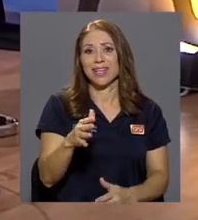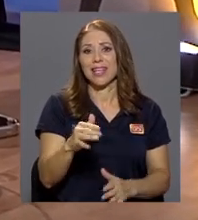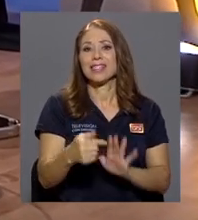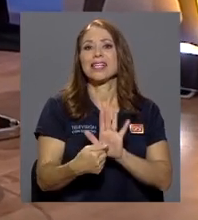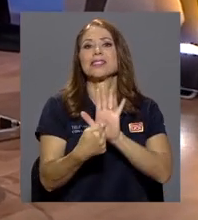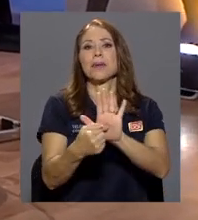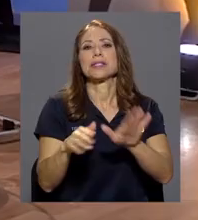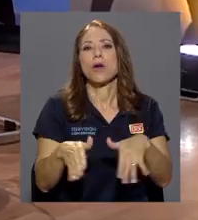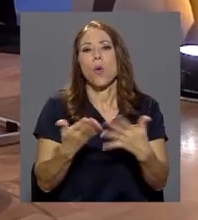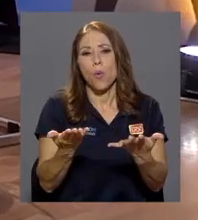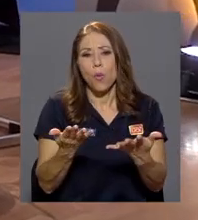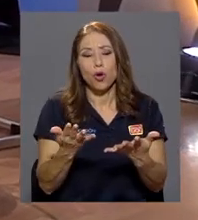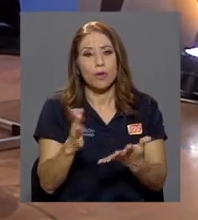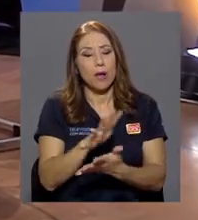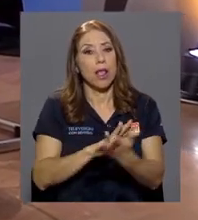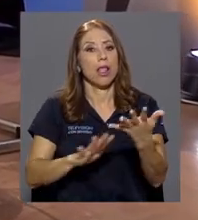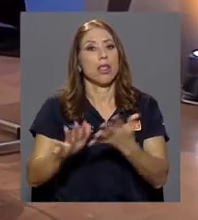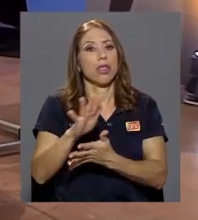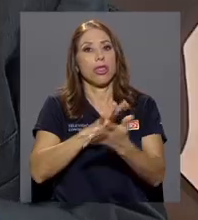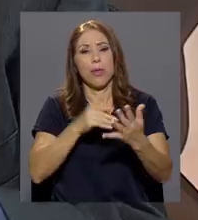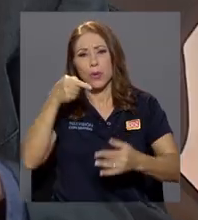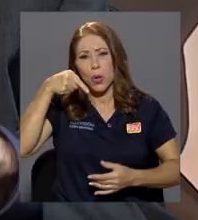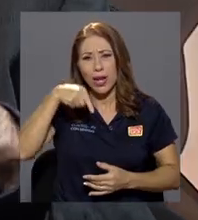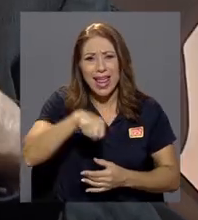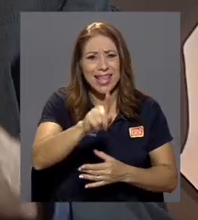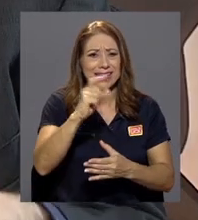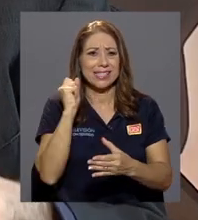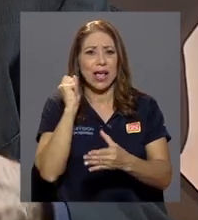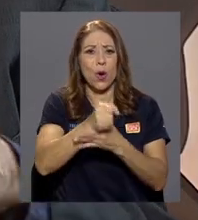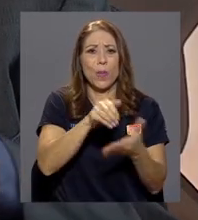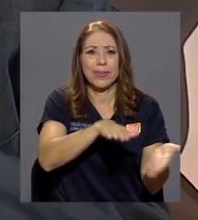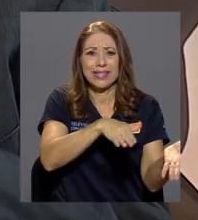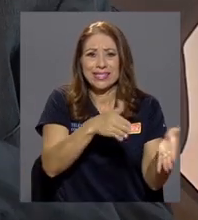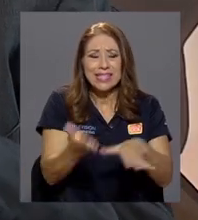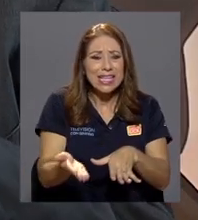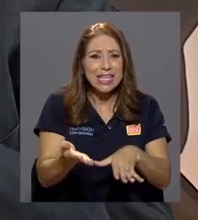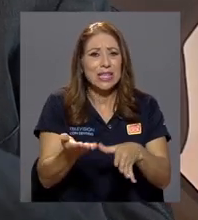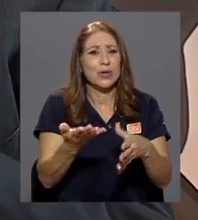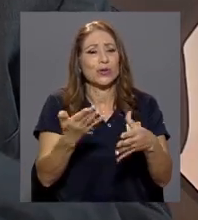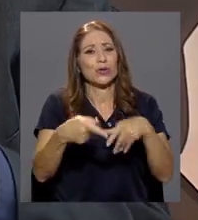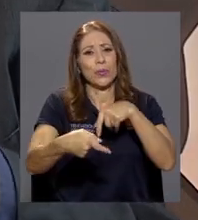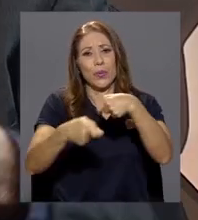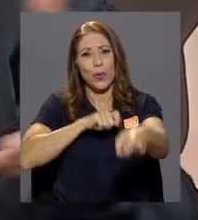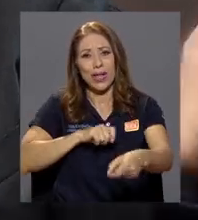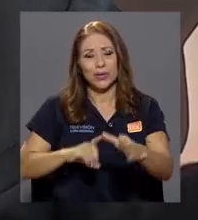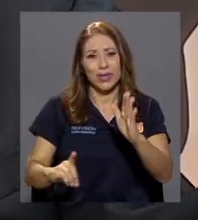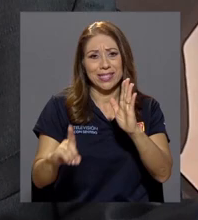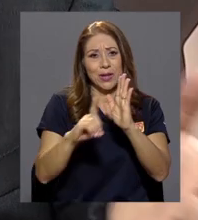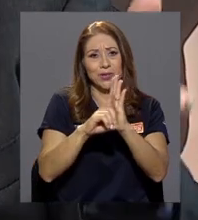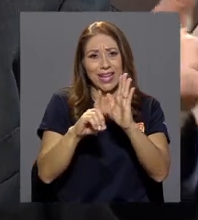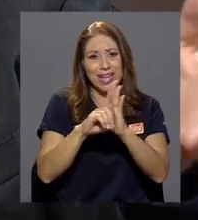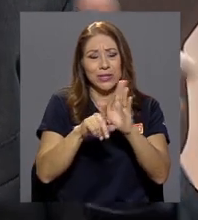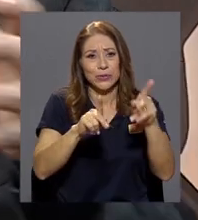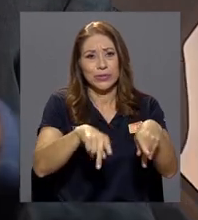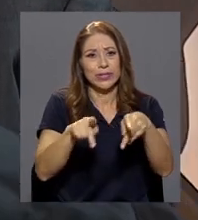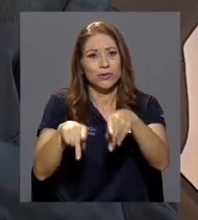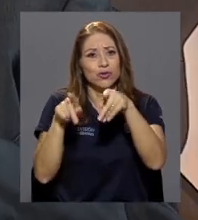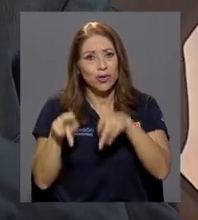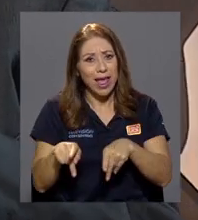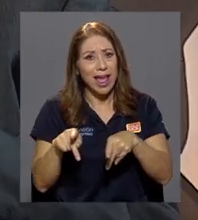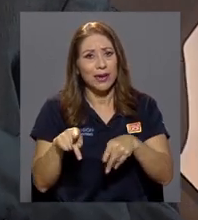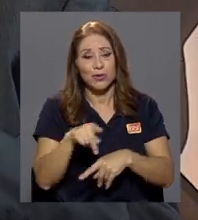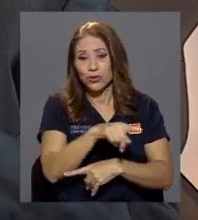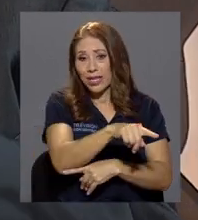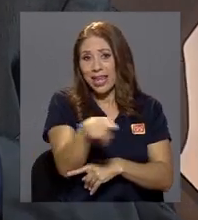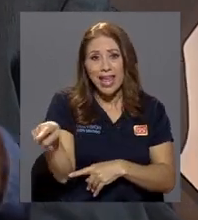en forma de violencias homicidios asesinatos gravísimas violaciones a los derechos de los de los ciudadanos